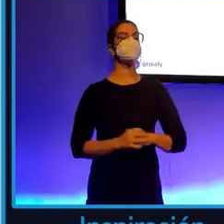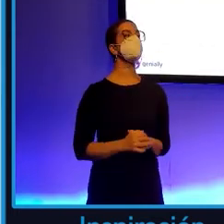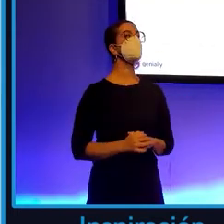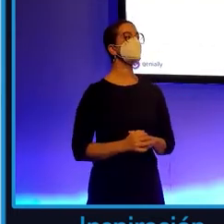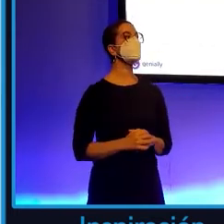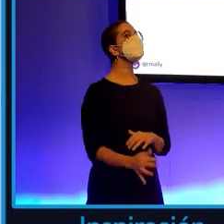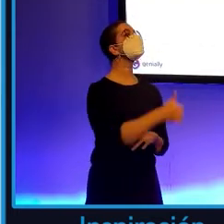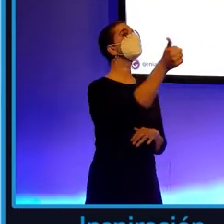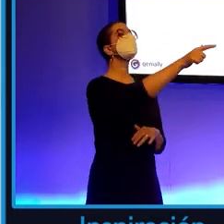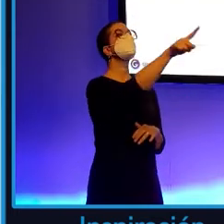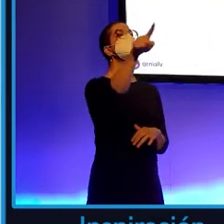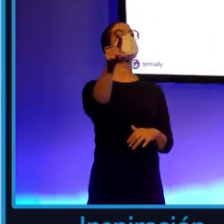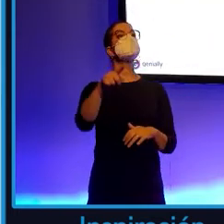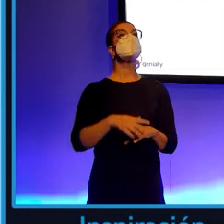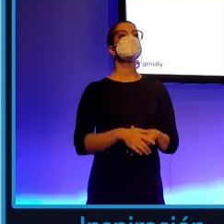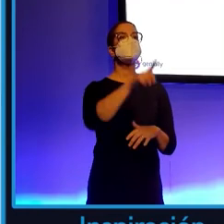aire más